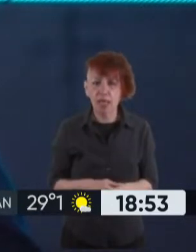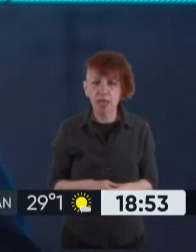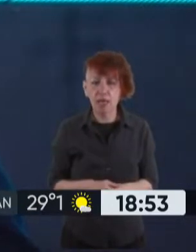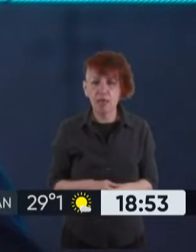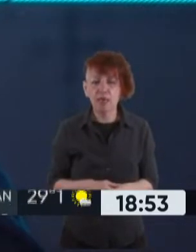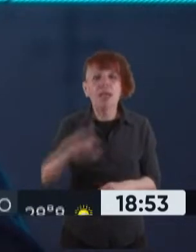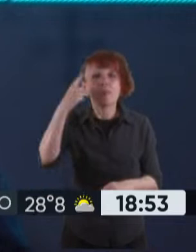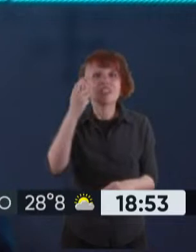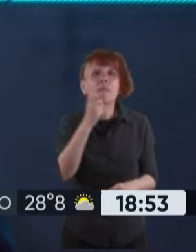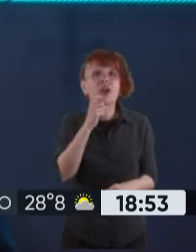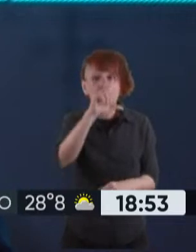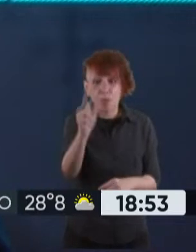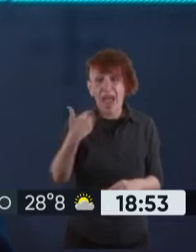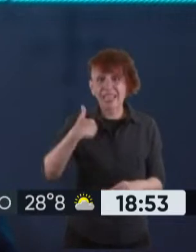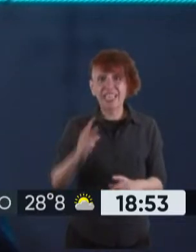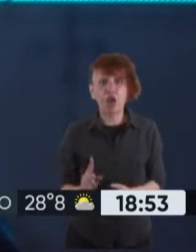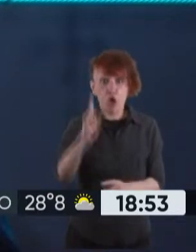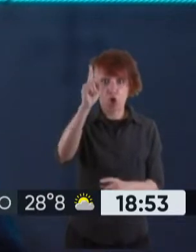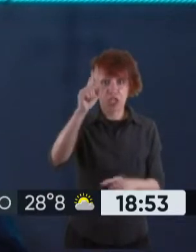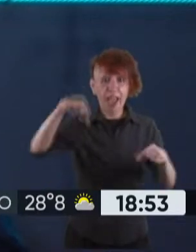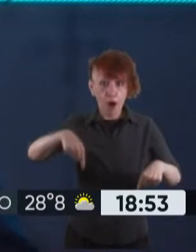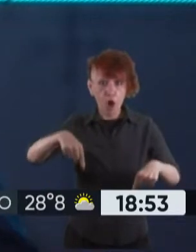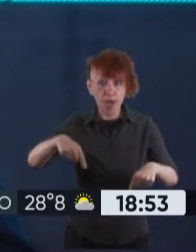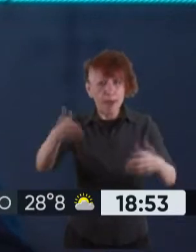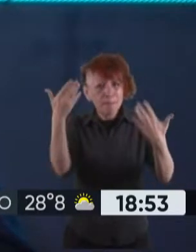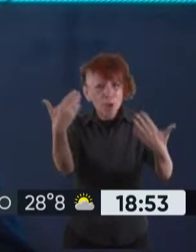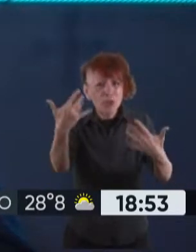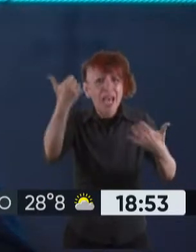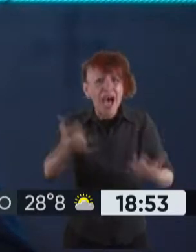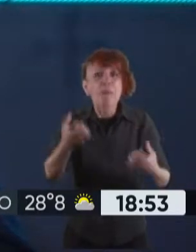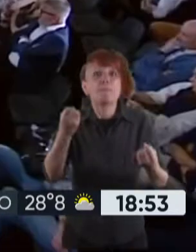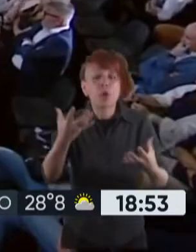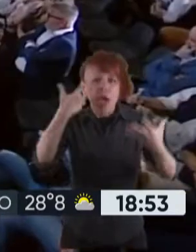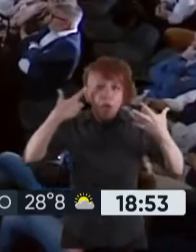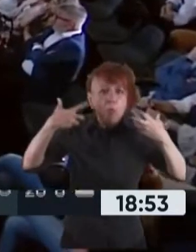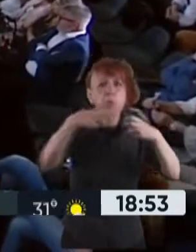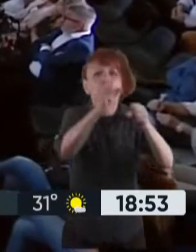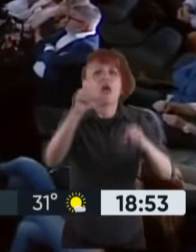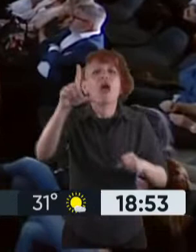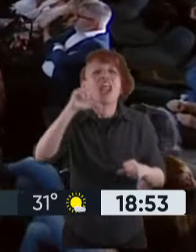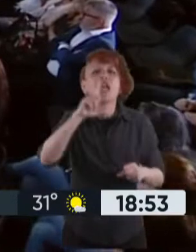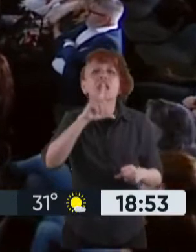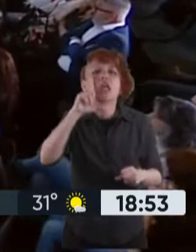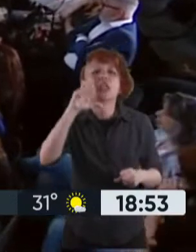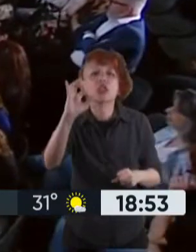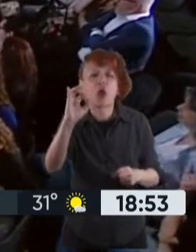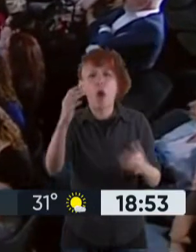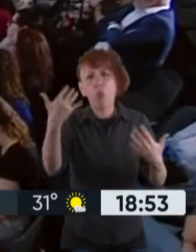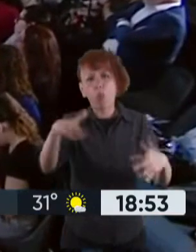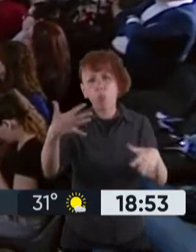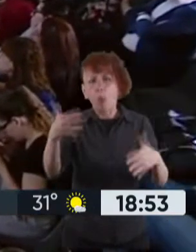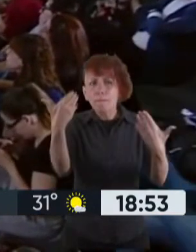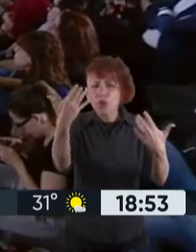Piensen en el norte, ahora, la oportunidad que le da el litio, la oportunidad que le da el